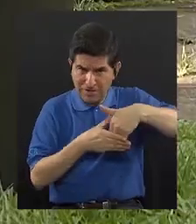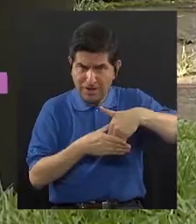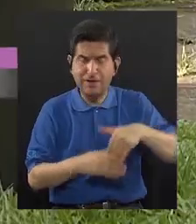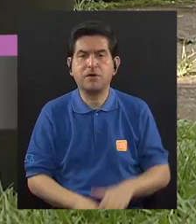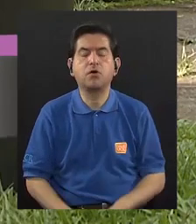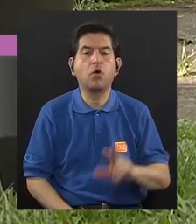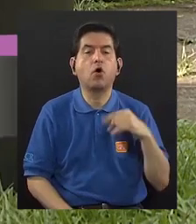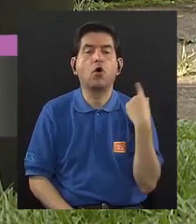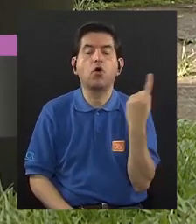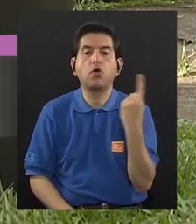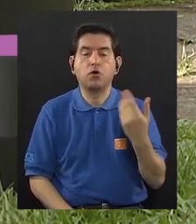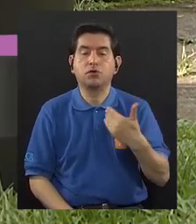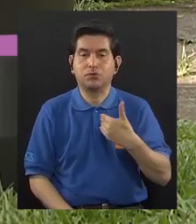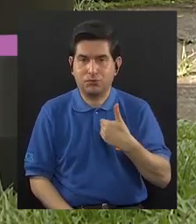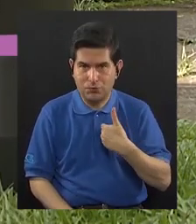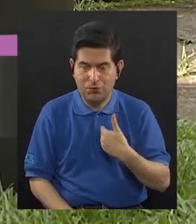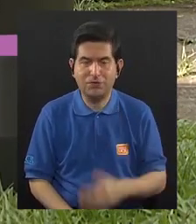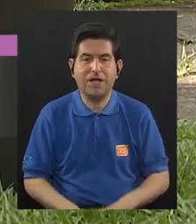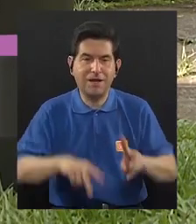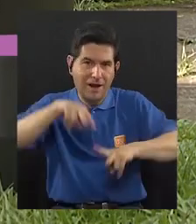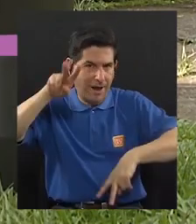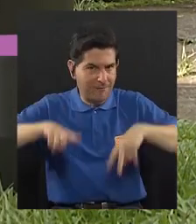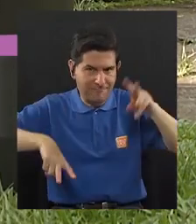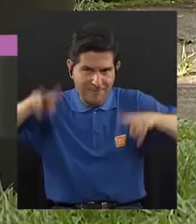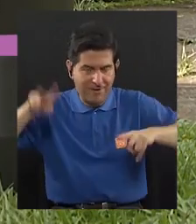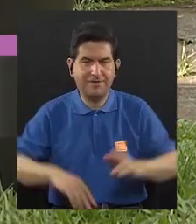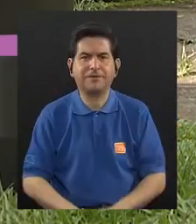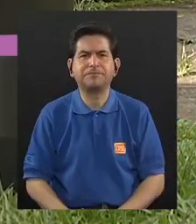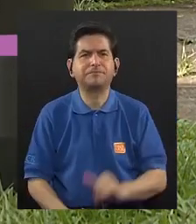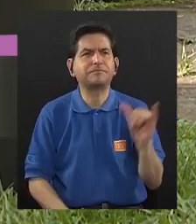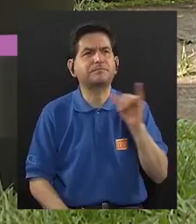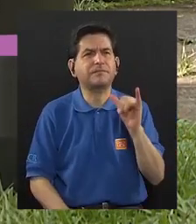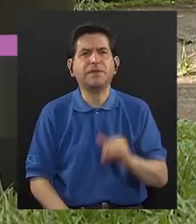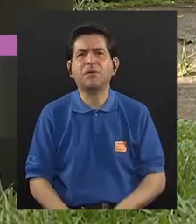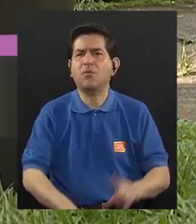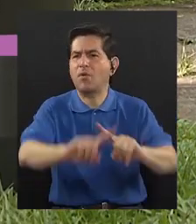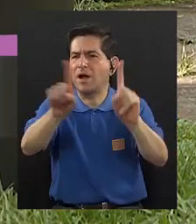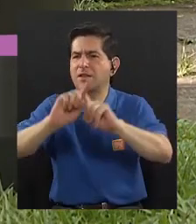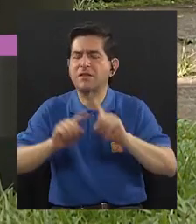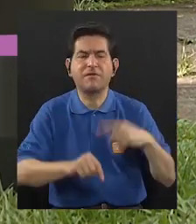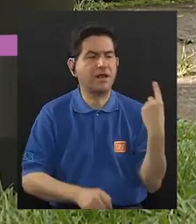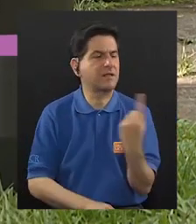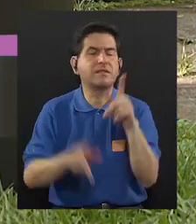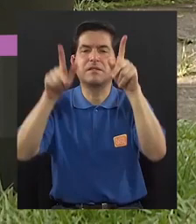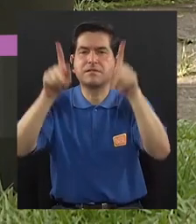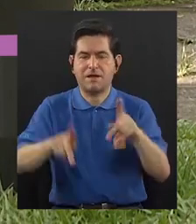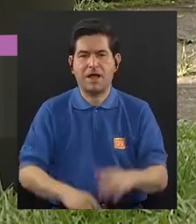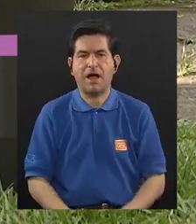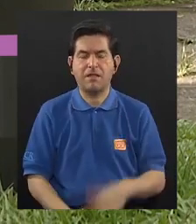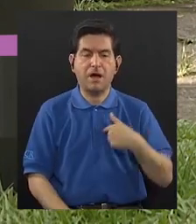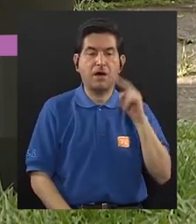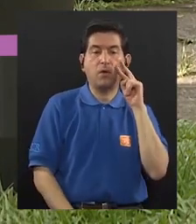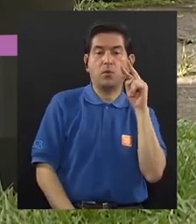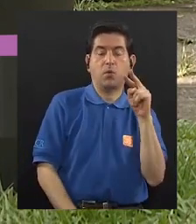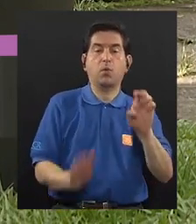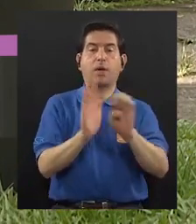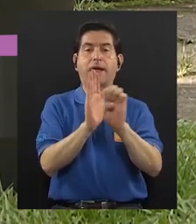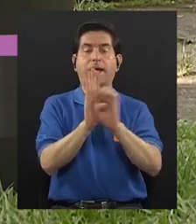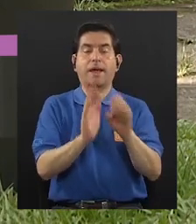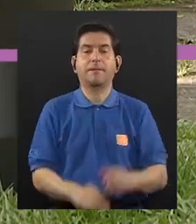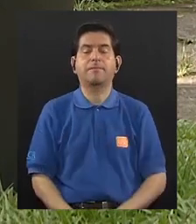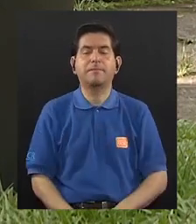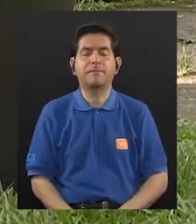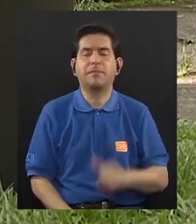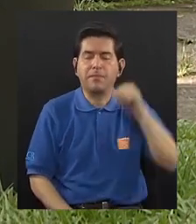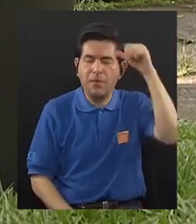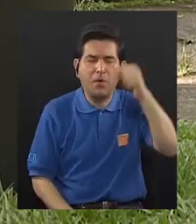si no solamente tiene sus altos y bajos sino que también es diferente en cada persona así uno ve por ejemplo